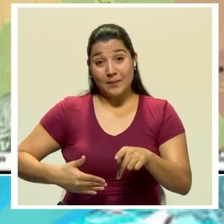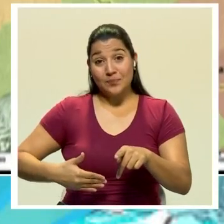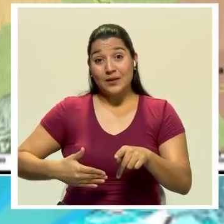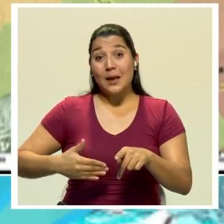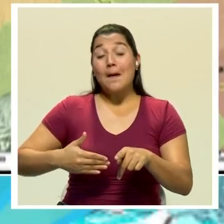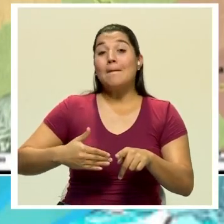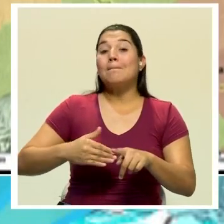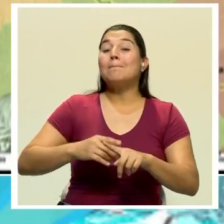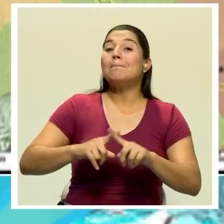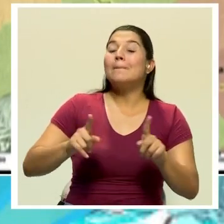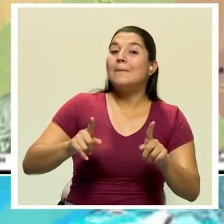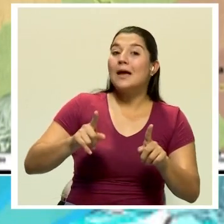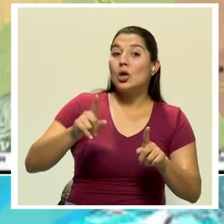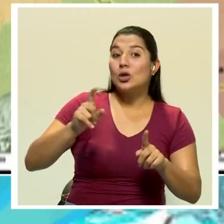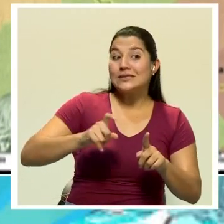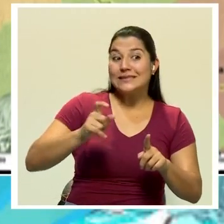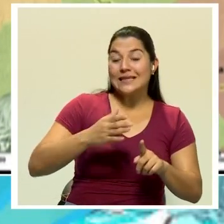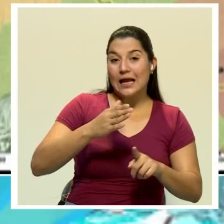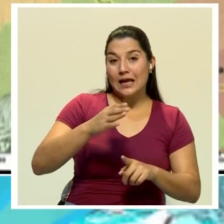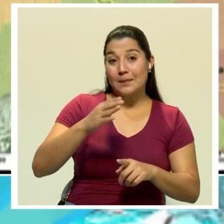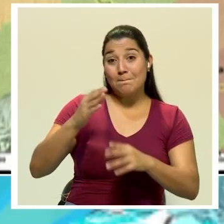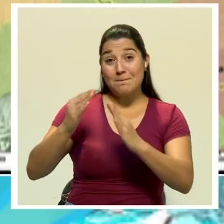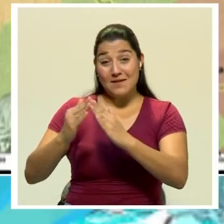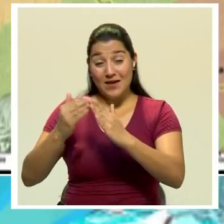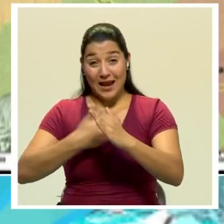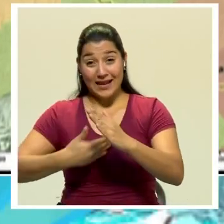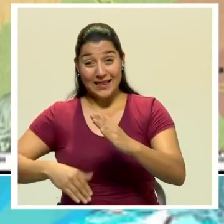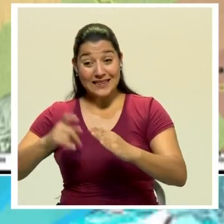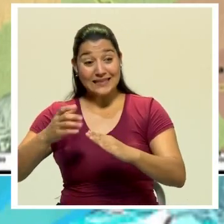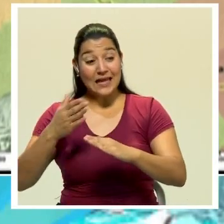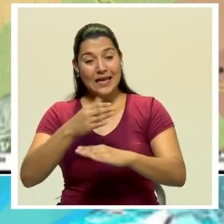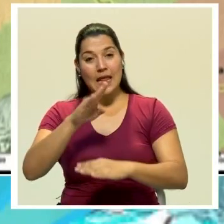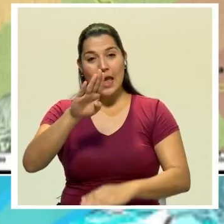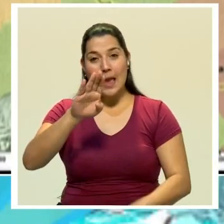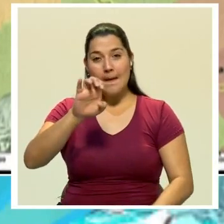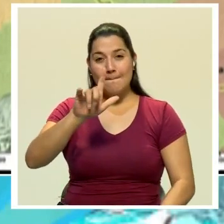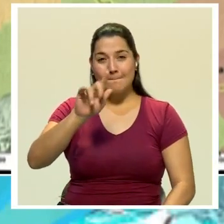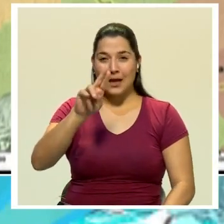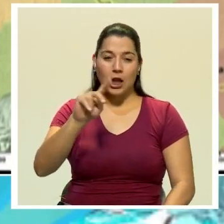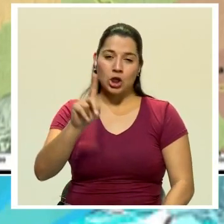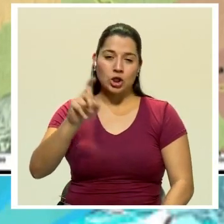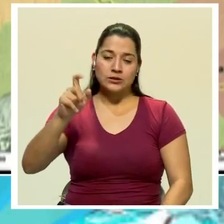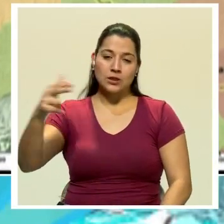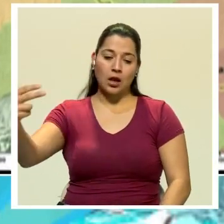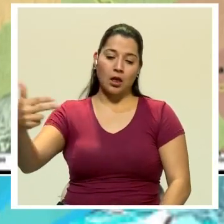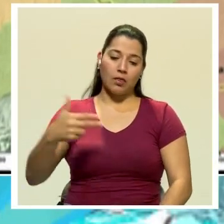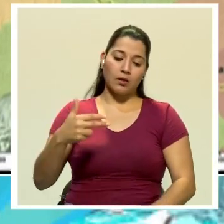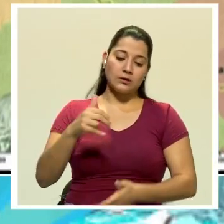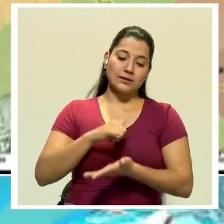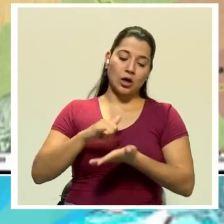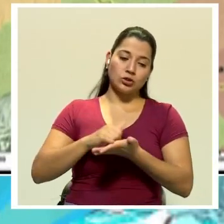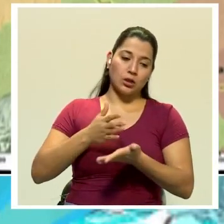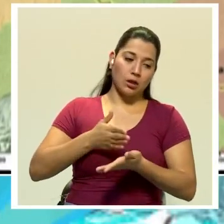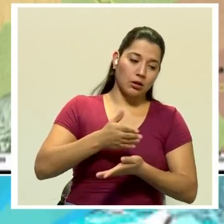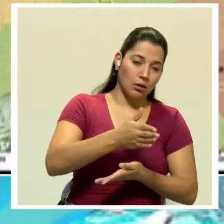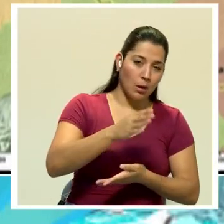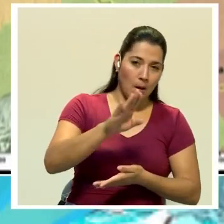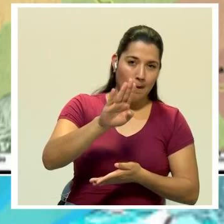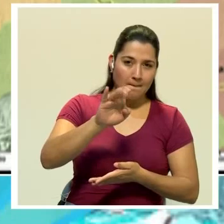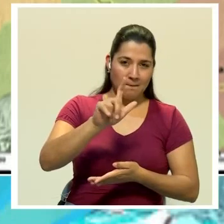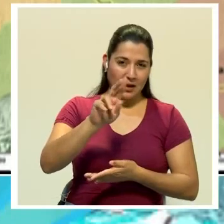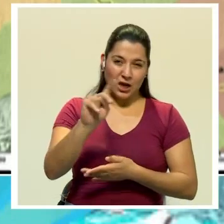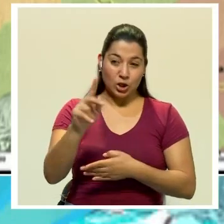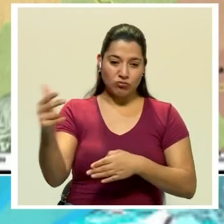puedan hacerlo directamente por arriba de la herradura. Y finalmente una quinta línea donde